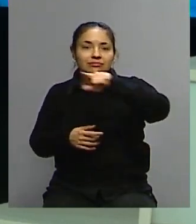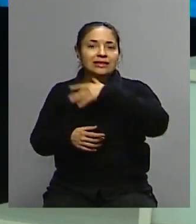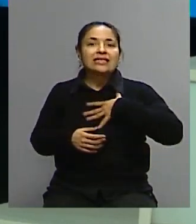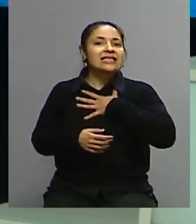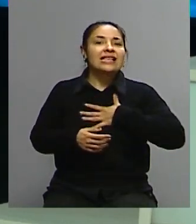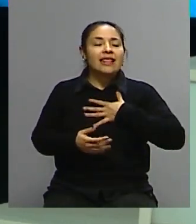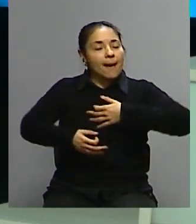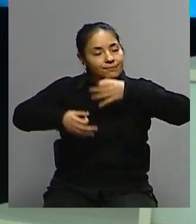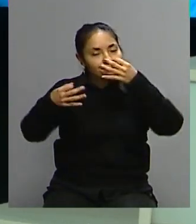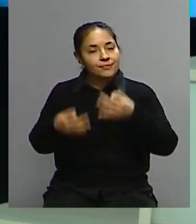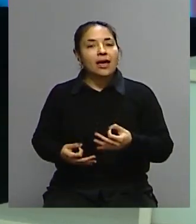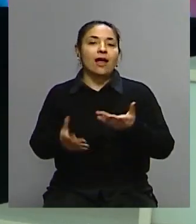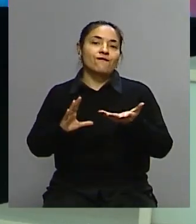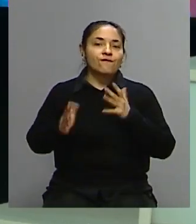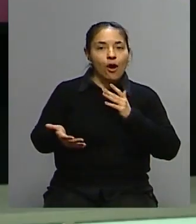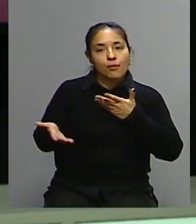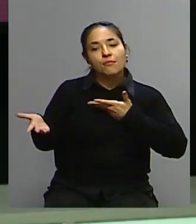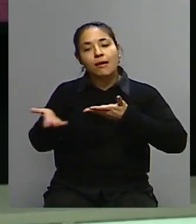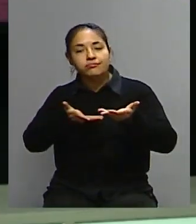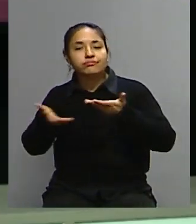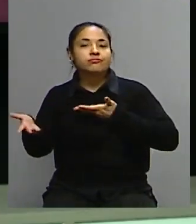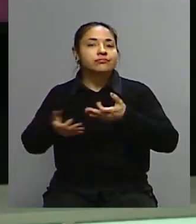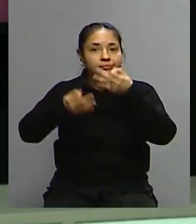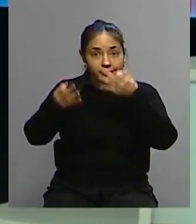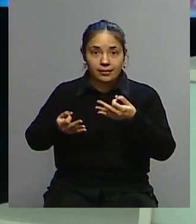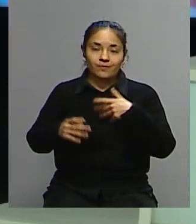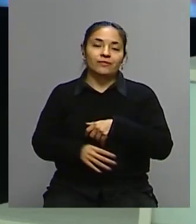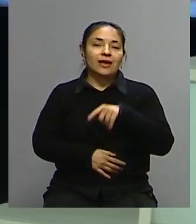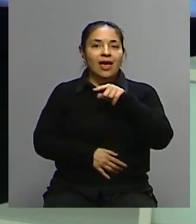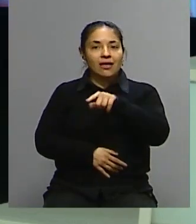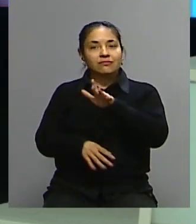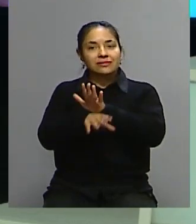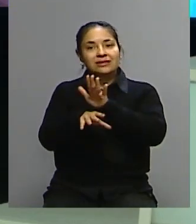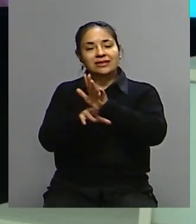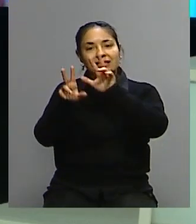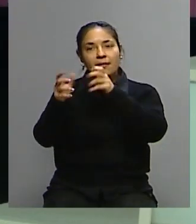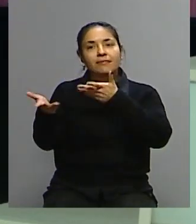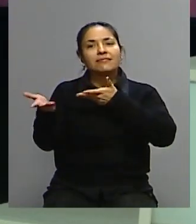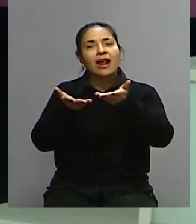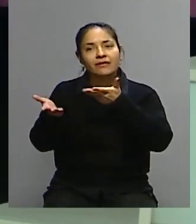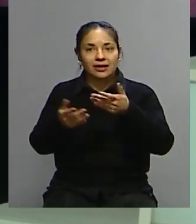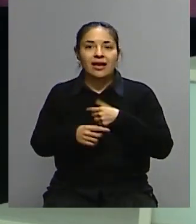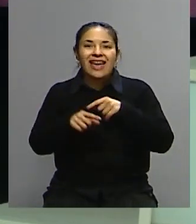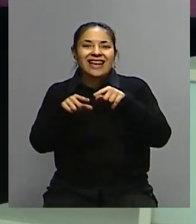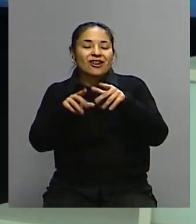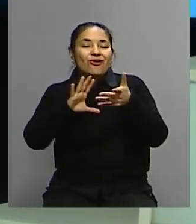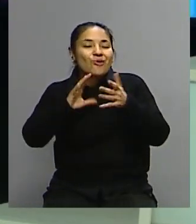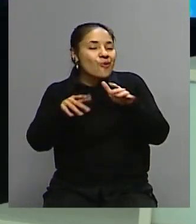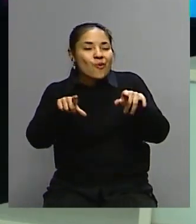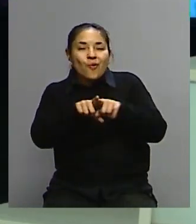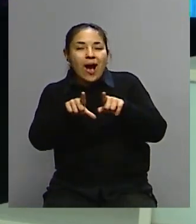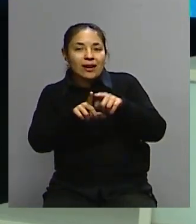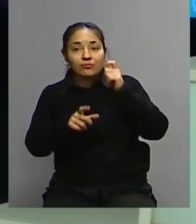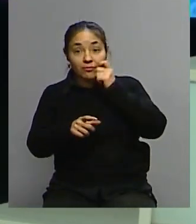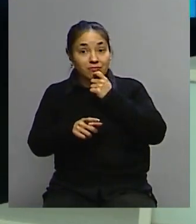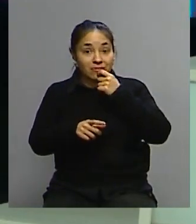bien tratados, ¿no? Ese es el objetivo. Y en eso de tratar bien, hay otra situación que se da que es la infantilización de las